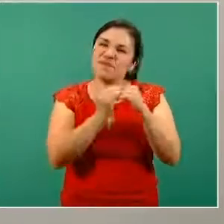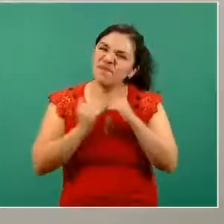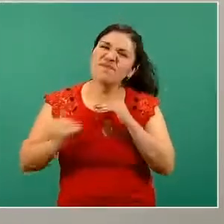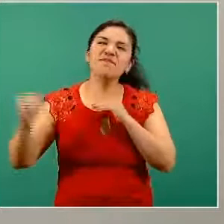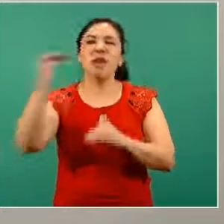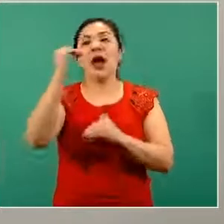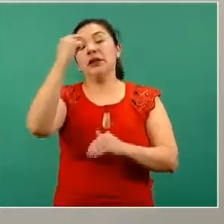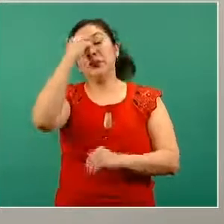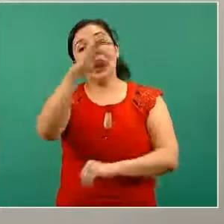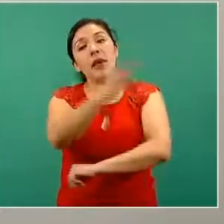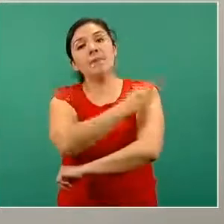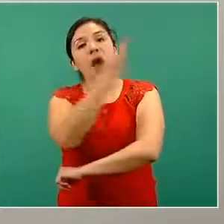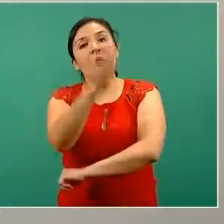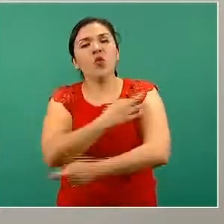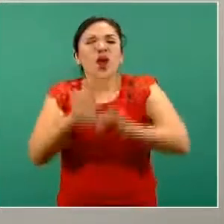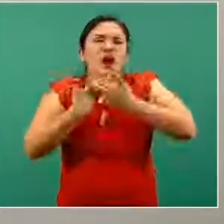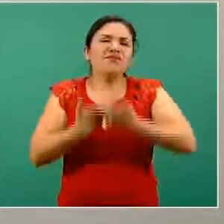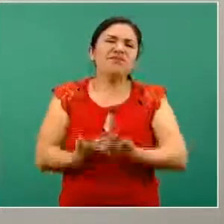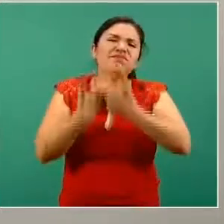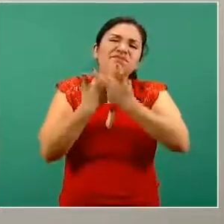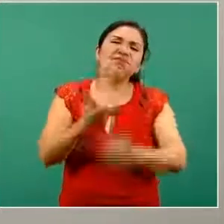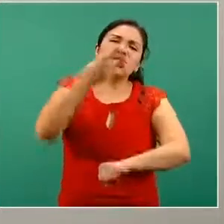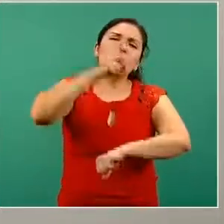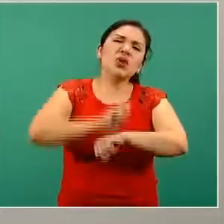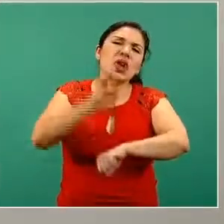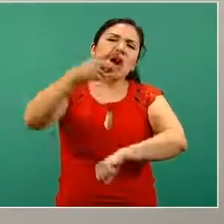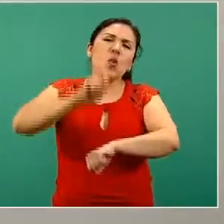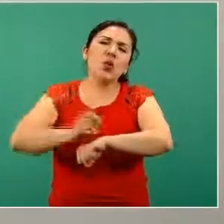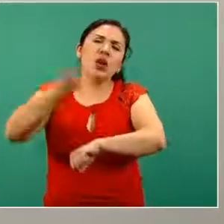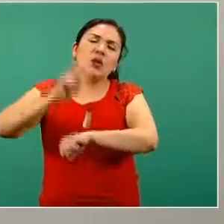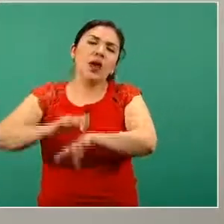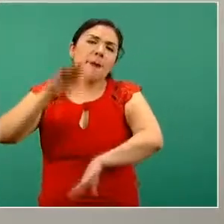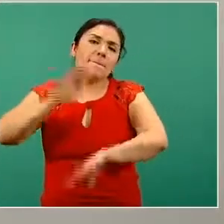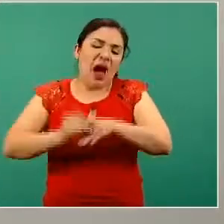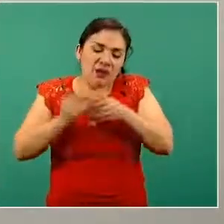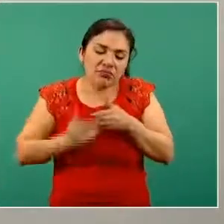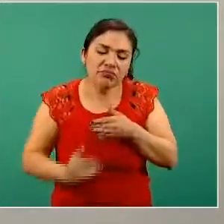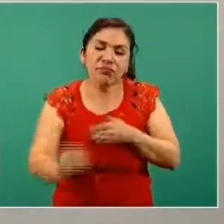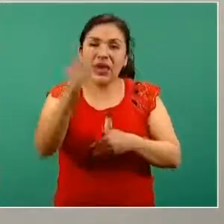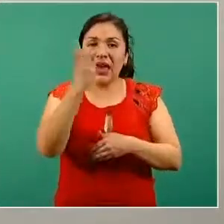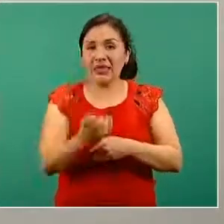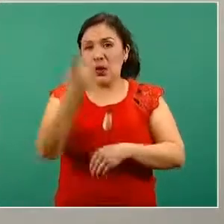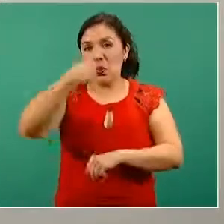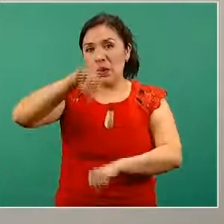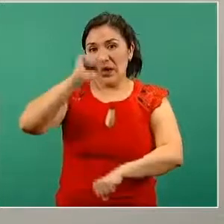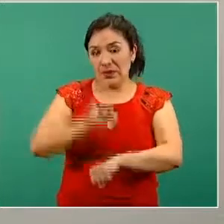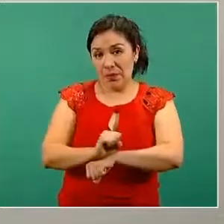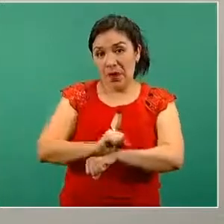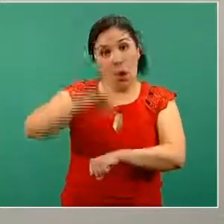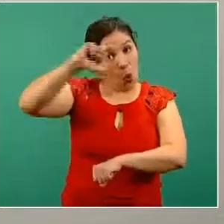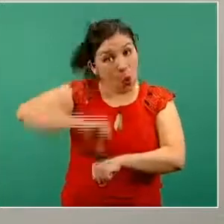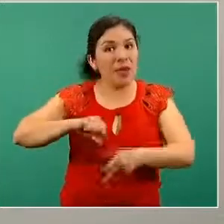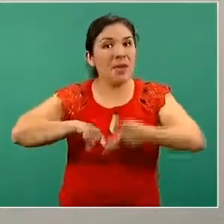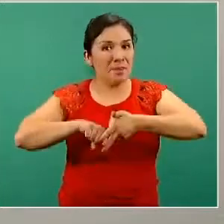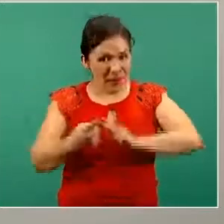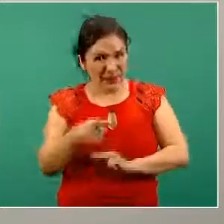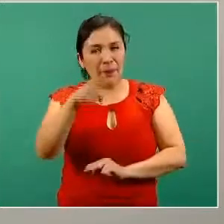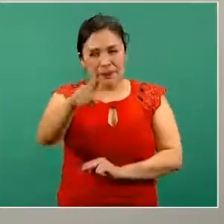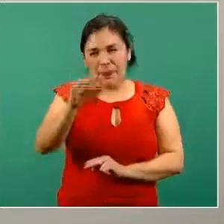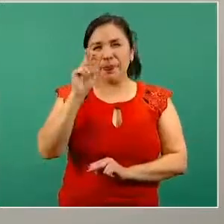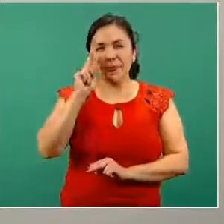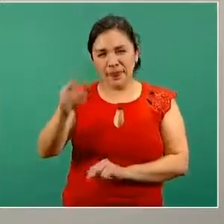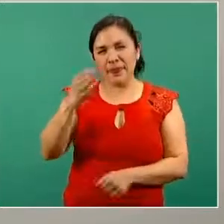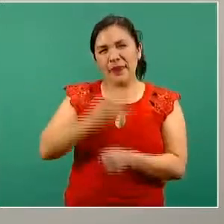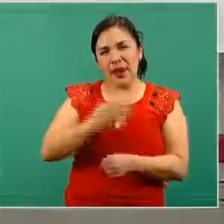incremento en las cantidades diarias de vacunación que veremos durante el transcurso de esta semana, que pues hoy día inicia. Si vemos